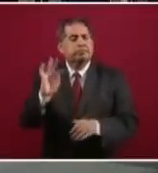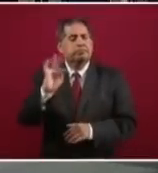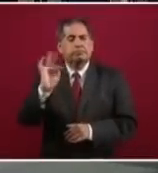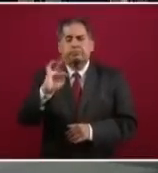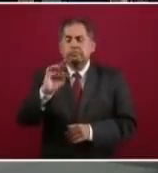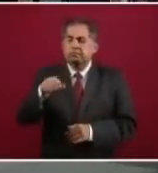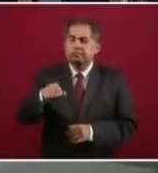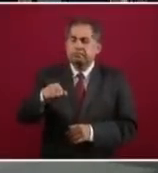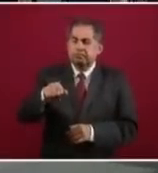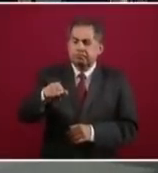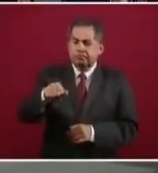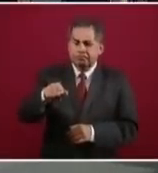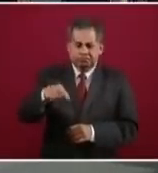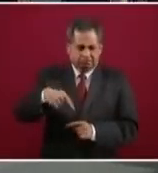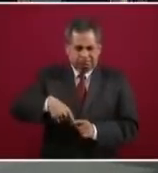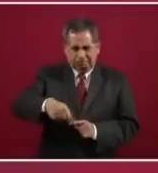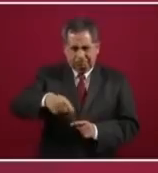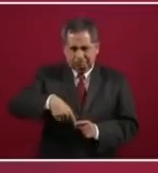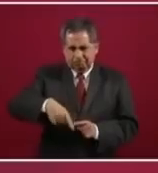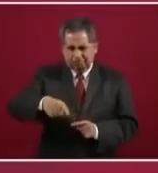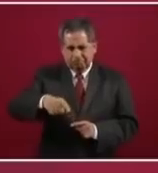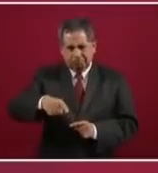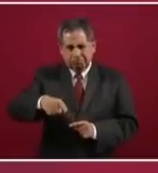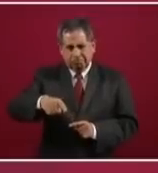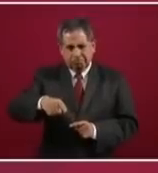Posiblemente a finales